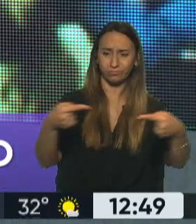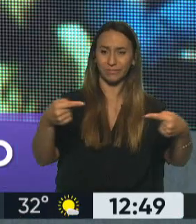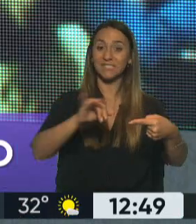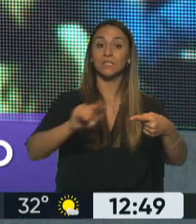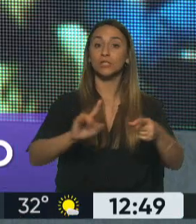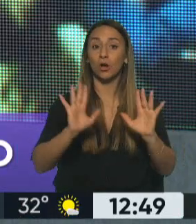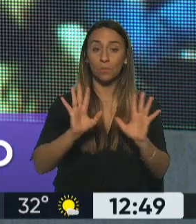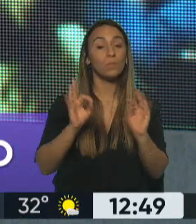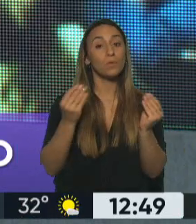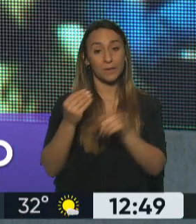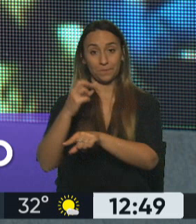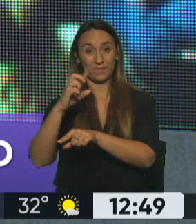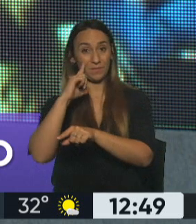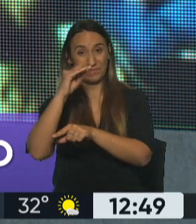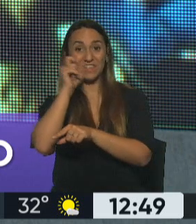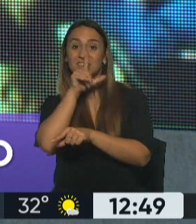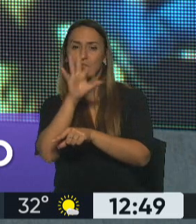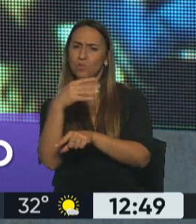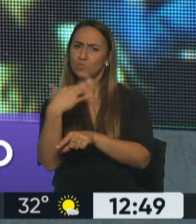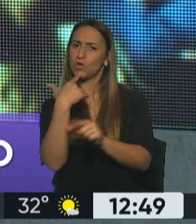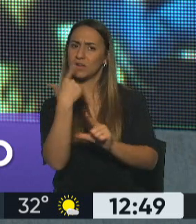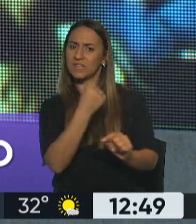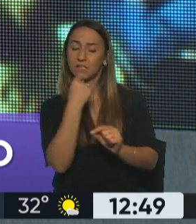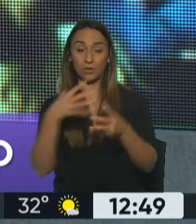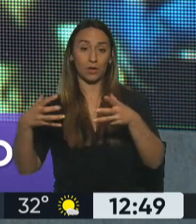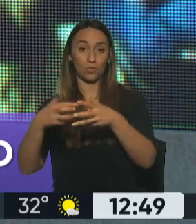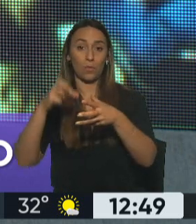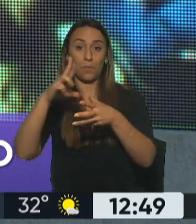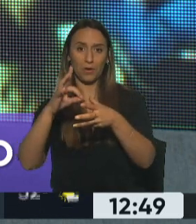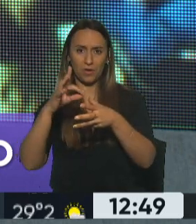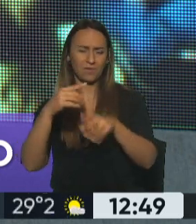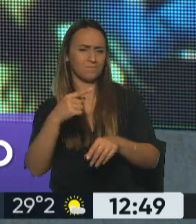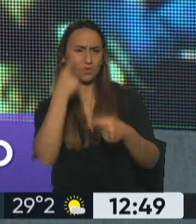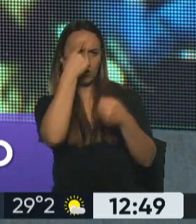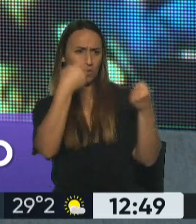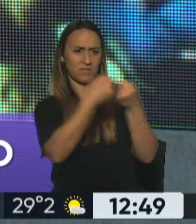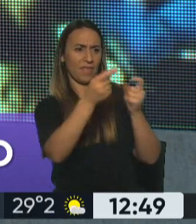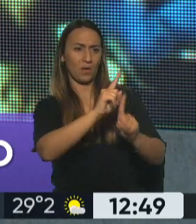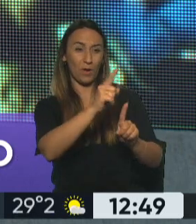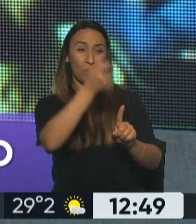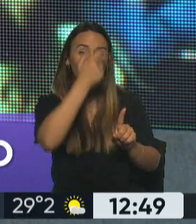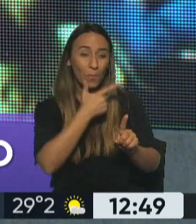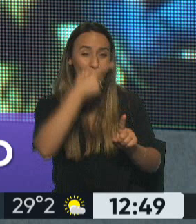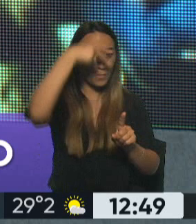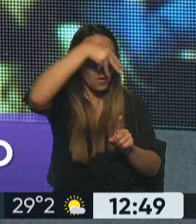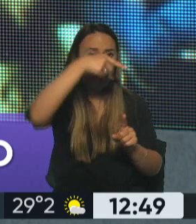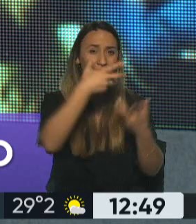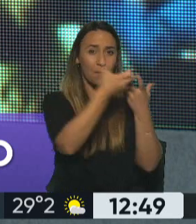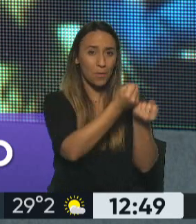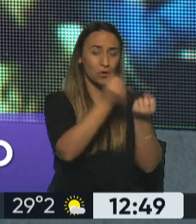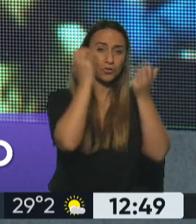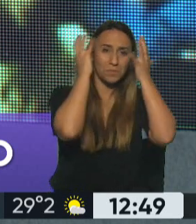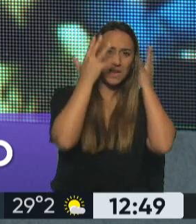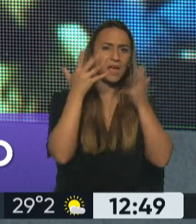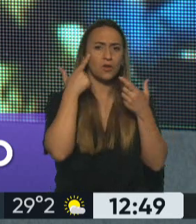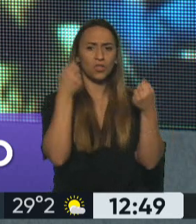bastante crítico del acuerdo entre un sector del PRO, el apoyo de Mauricio Macri y Patricia Bullrich, a la en su momento candidatura de Javier